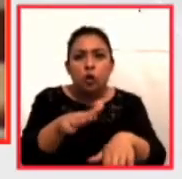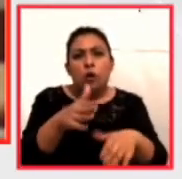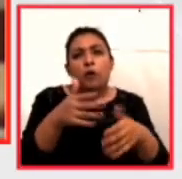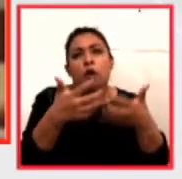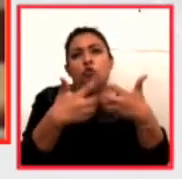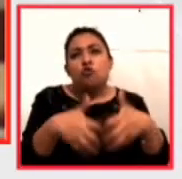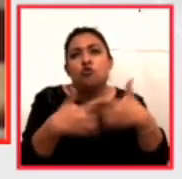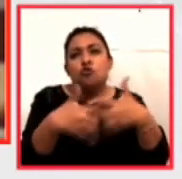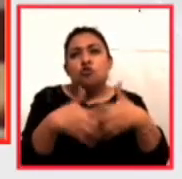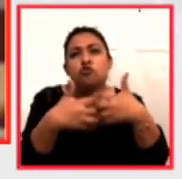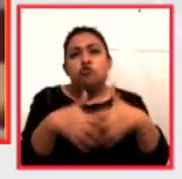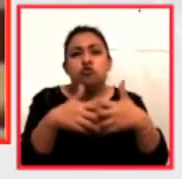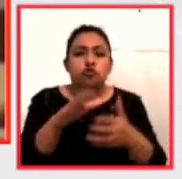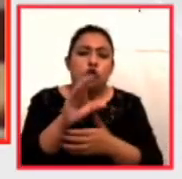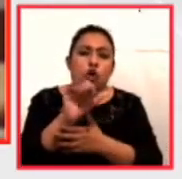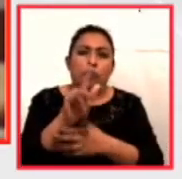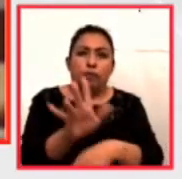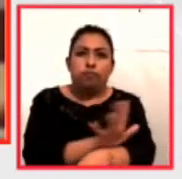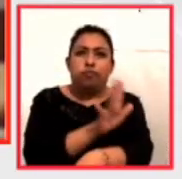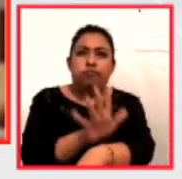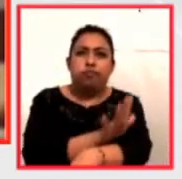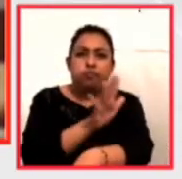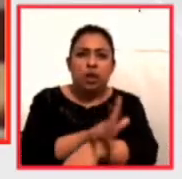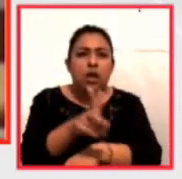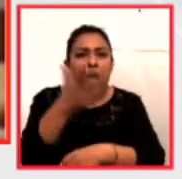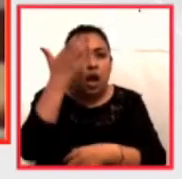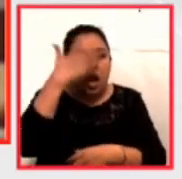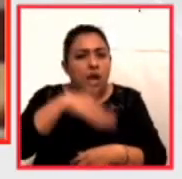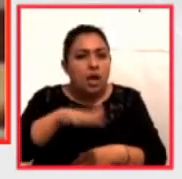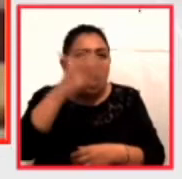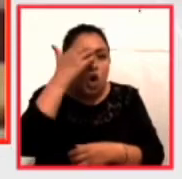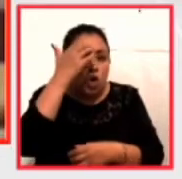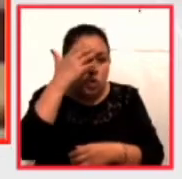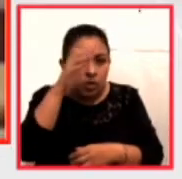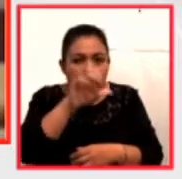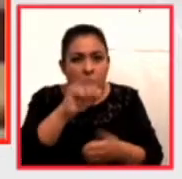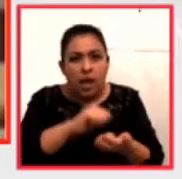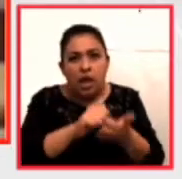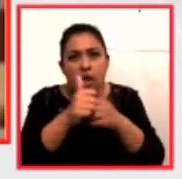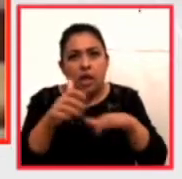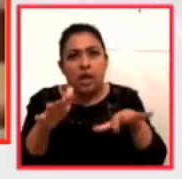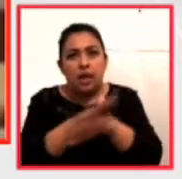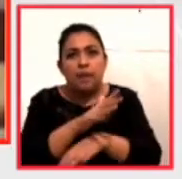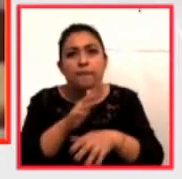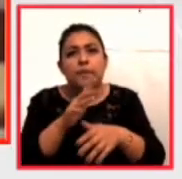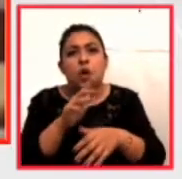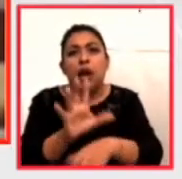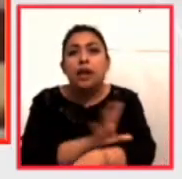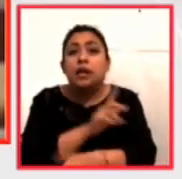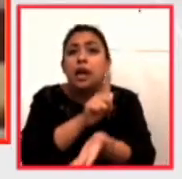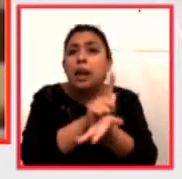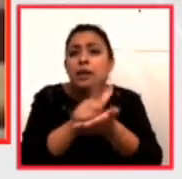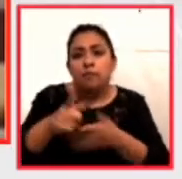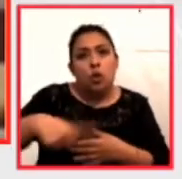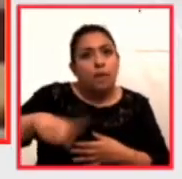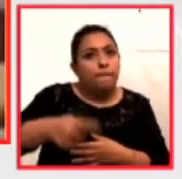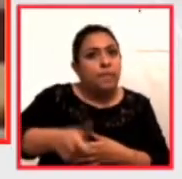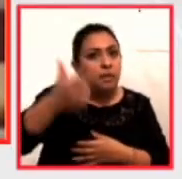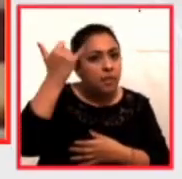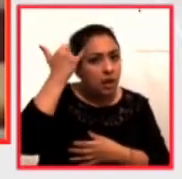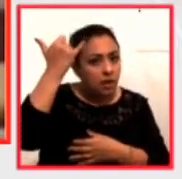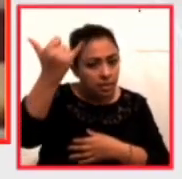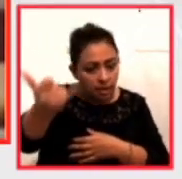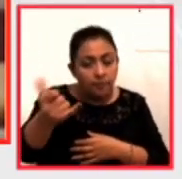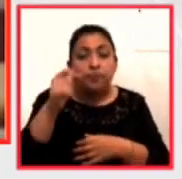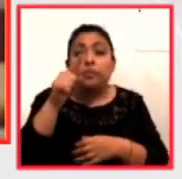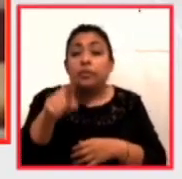que generalmente y tradicionalmente conocemos y tenemos hacia la transición de energías limpias, donde ellos son pioneros y que también va a favorecer